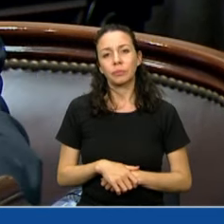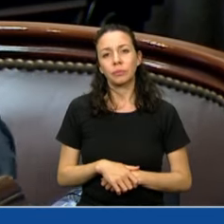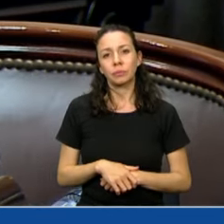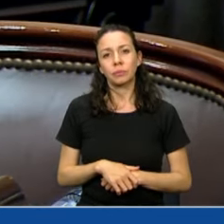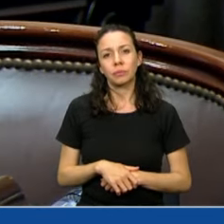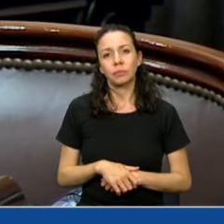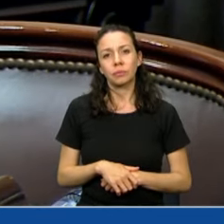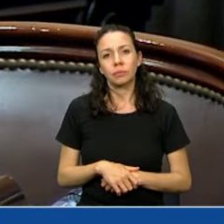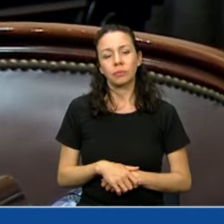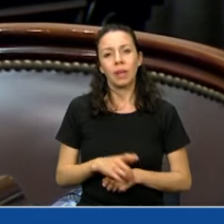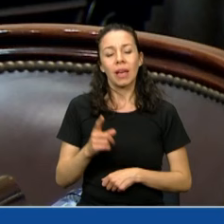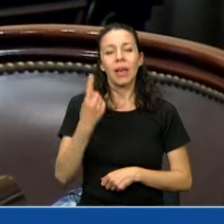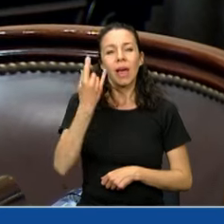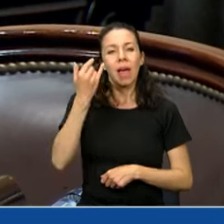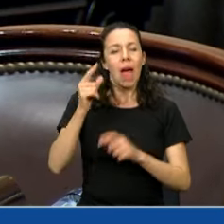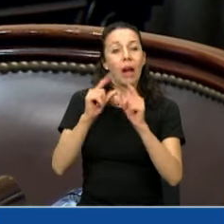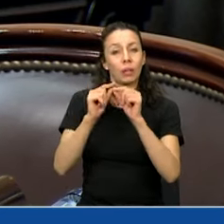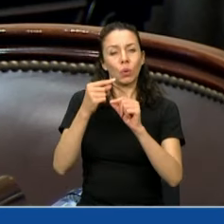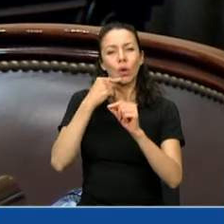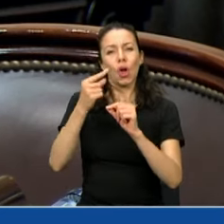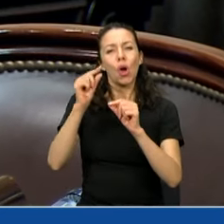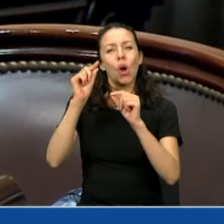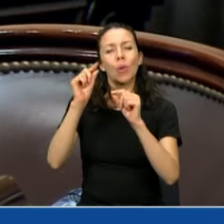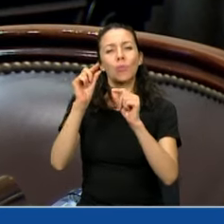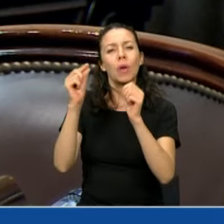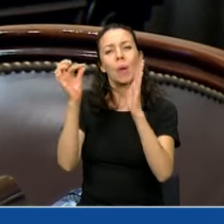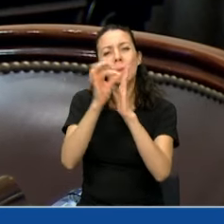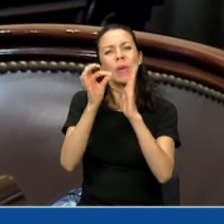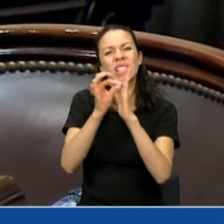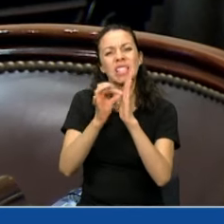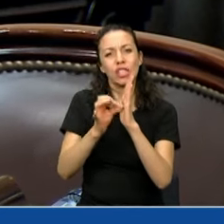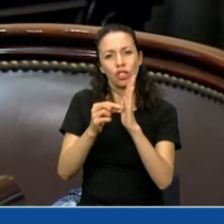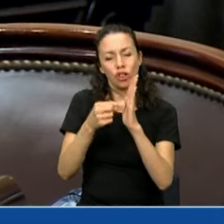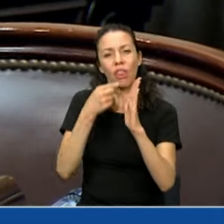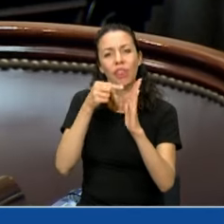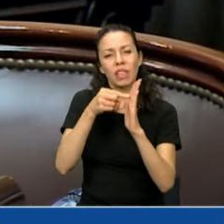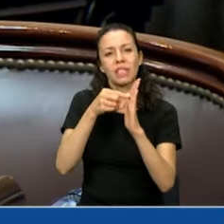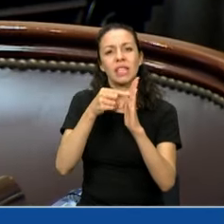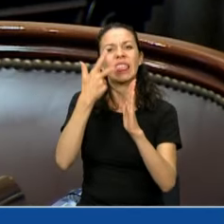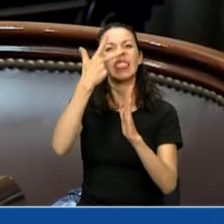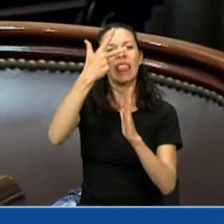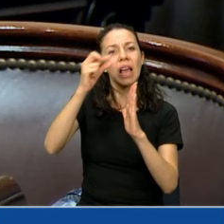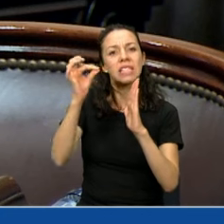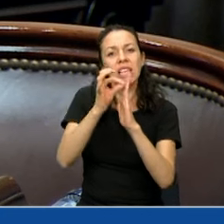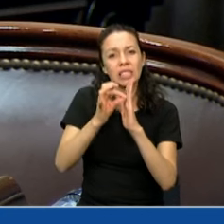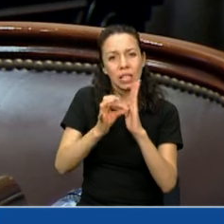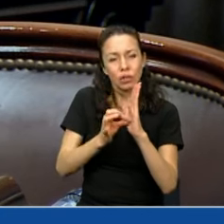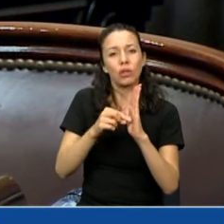es cuando Menciona los incisos que menciona tres